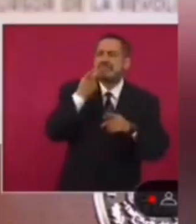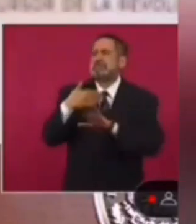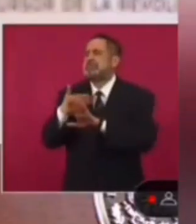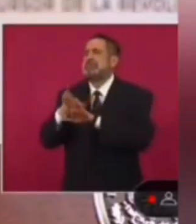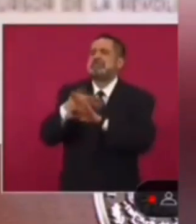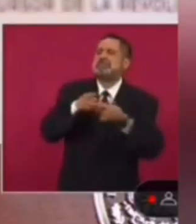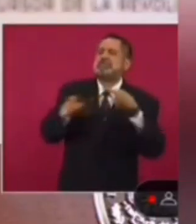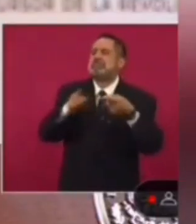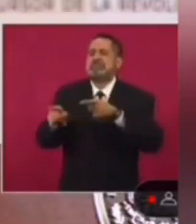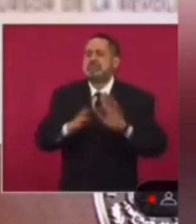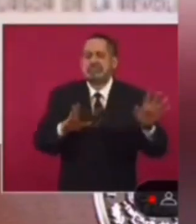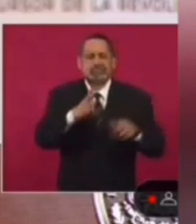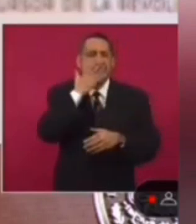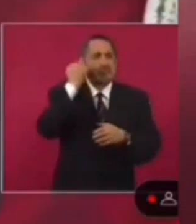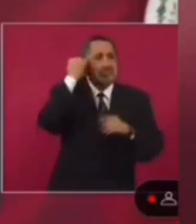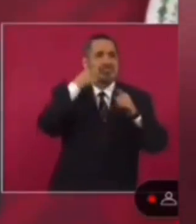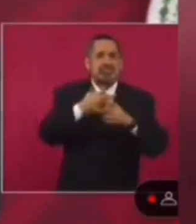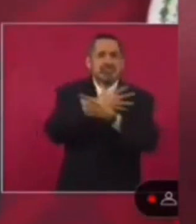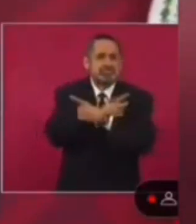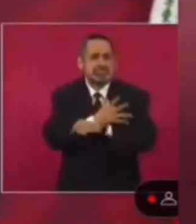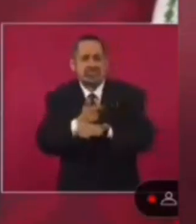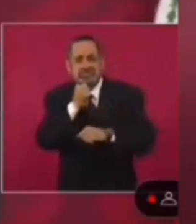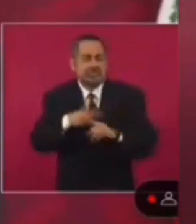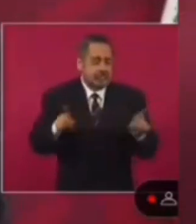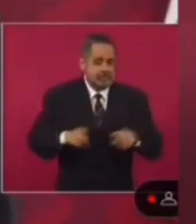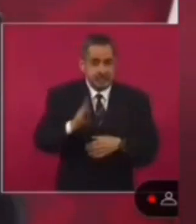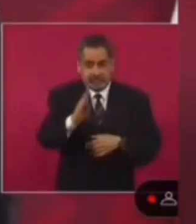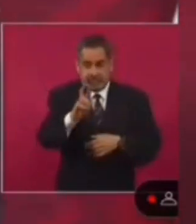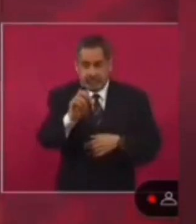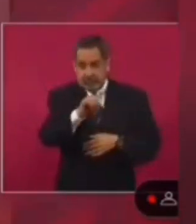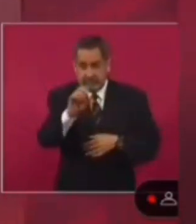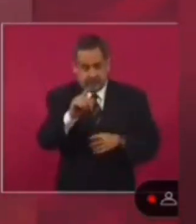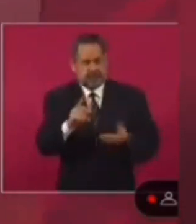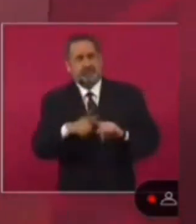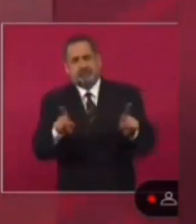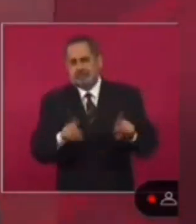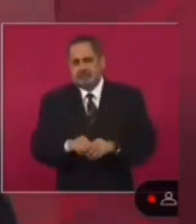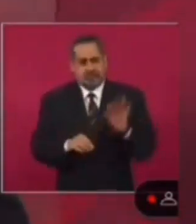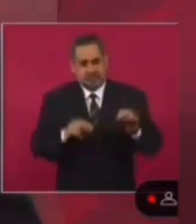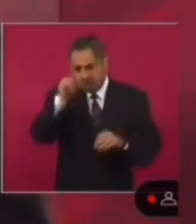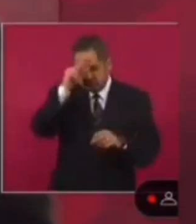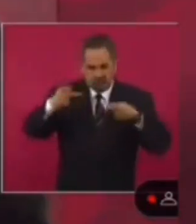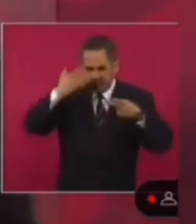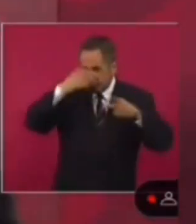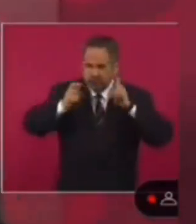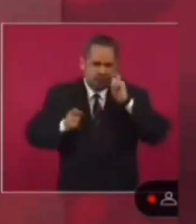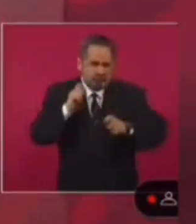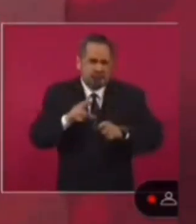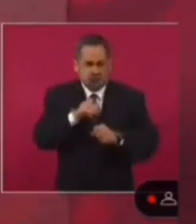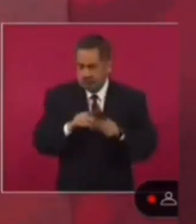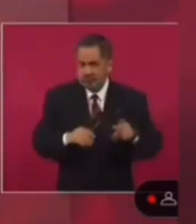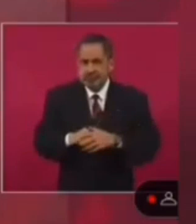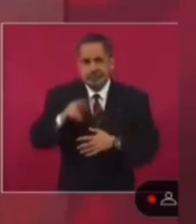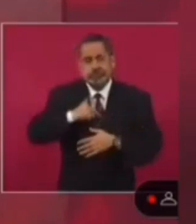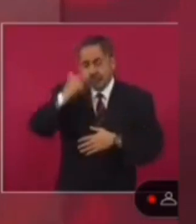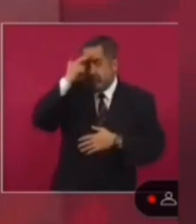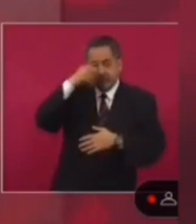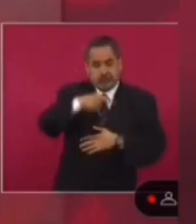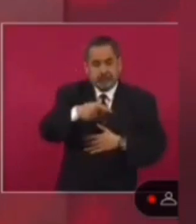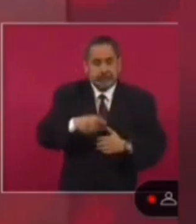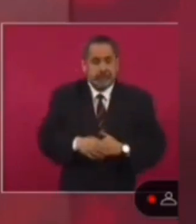Escenario, sin ideales, sin principios, pero Broso tenía preparación. Me acuerdo